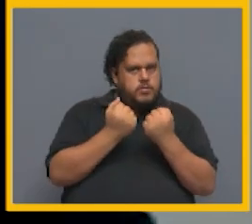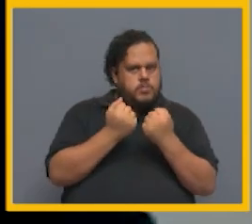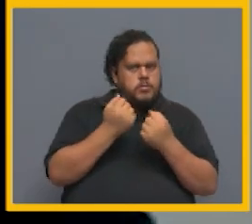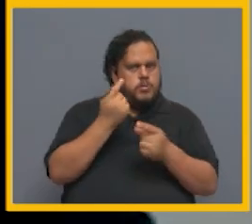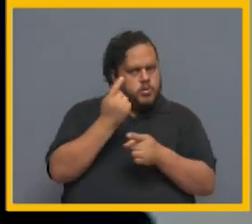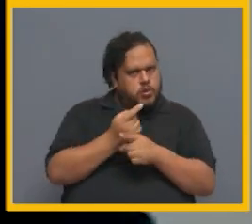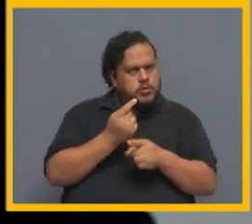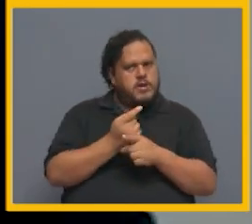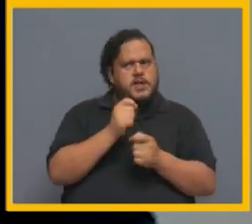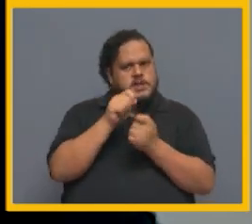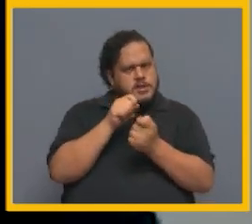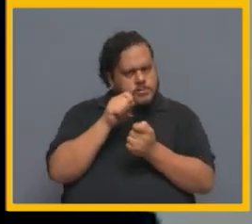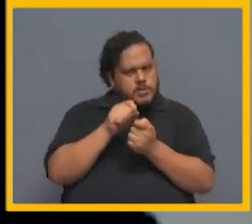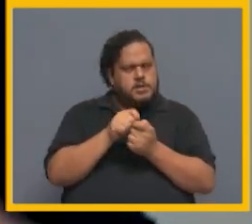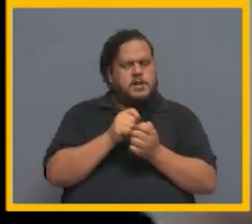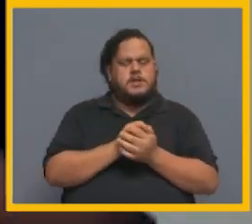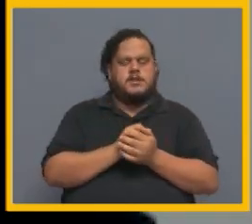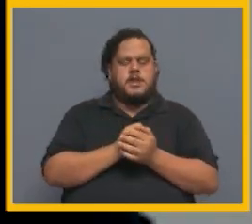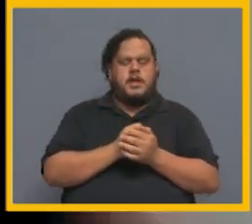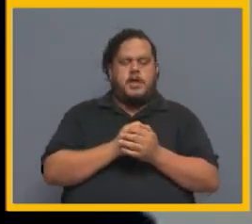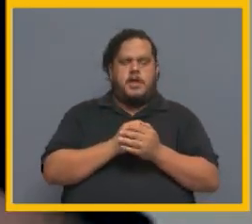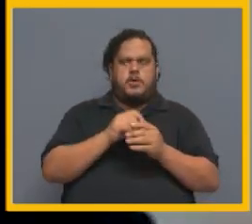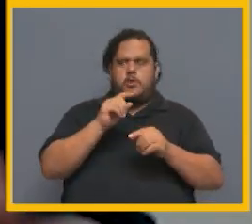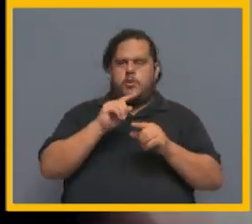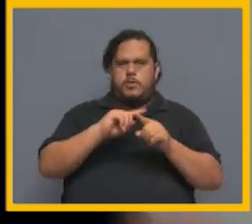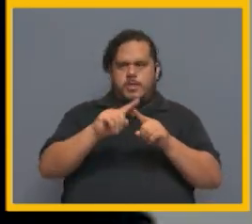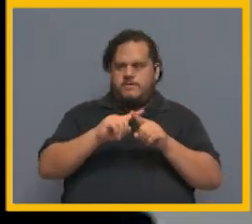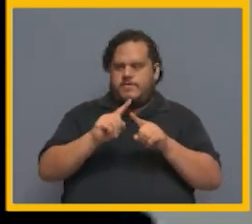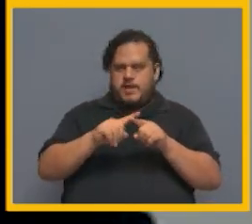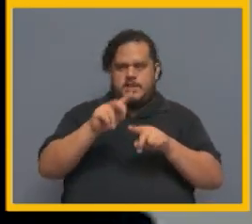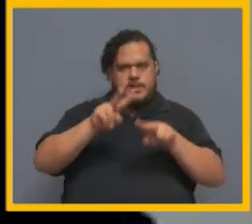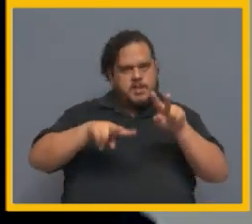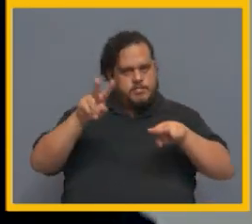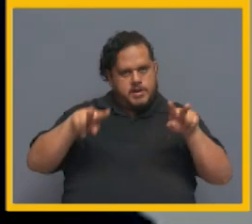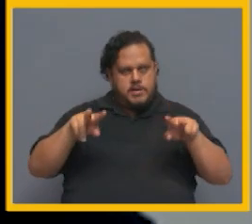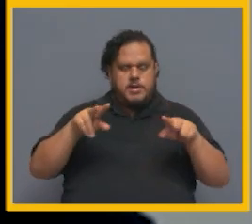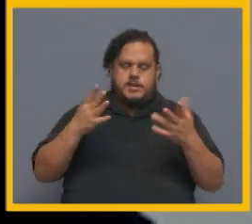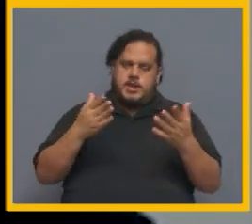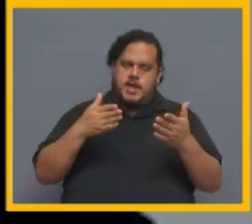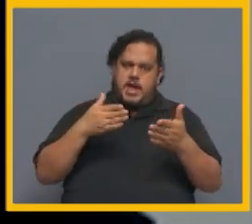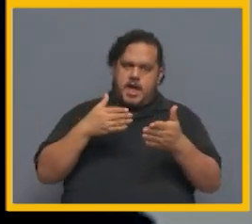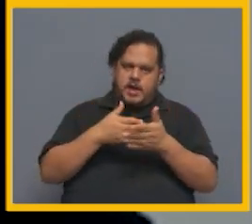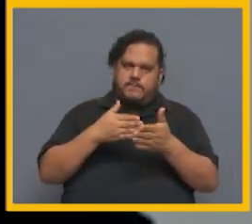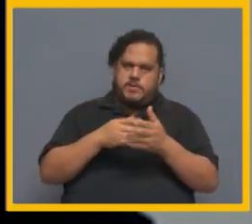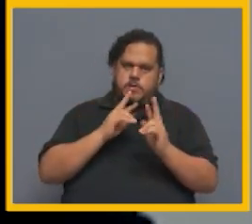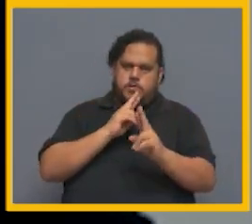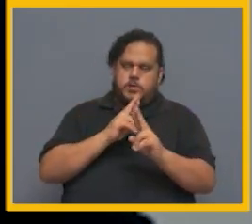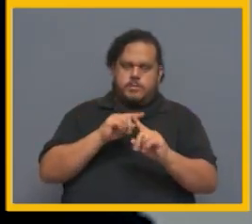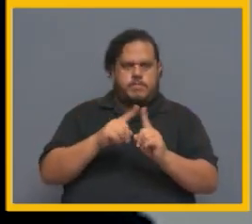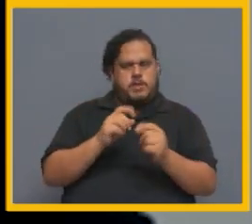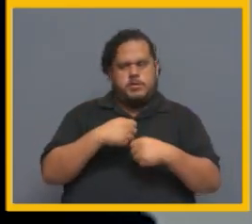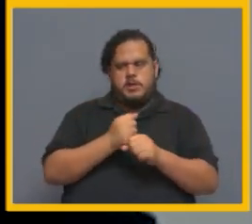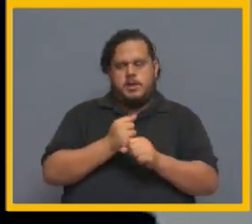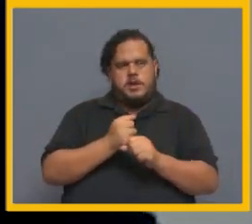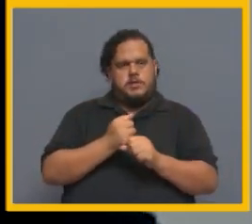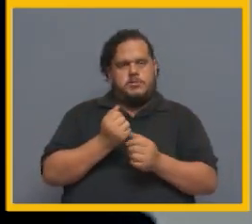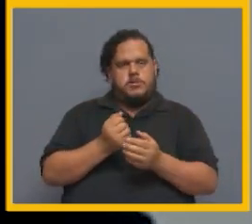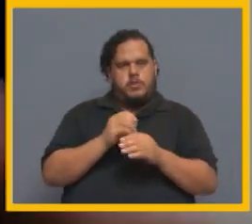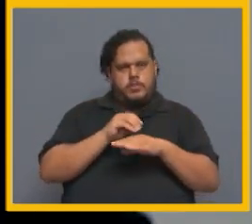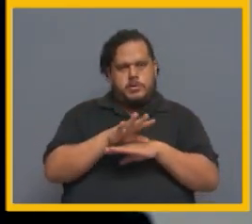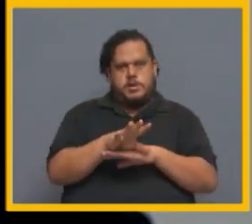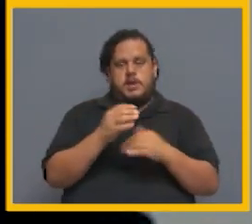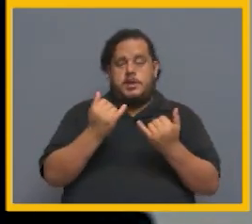exactas, con diferentes variables que tal vez han afectado el resultado, pero se han hecho proyecciones que